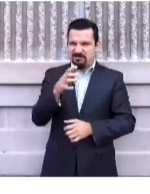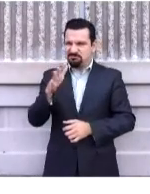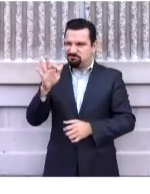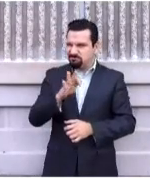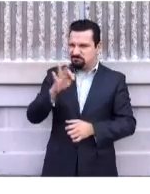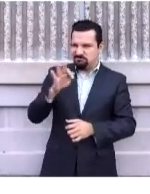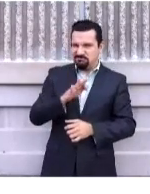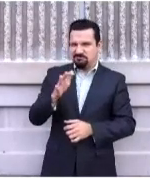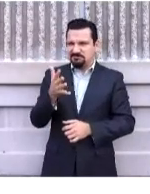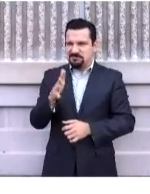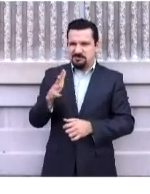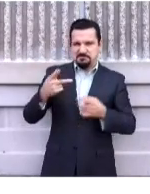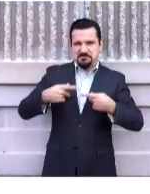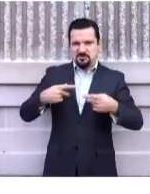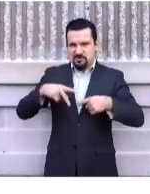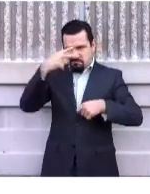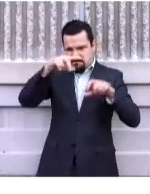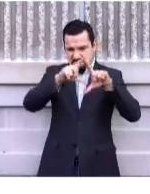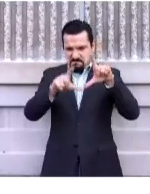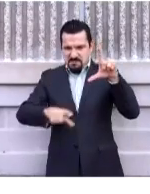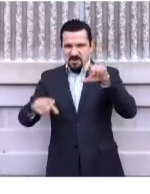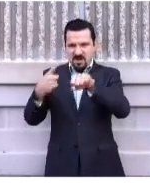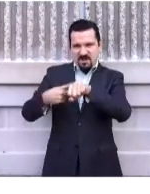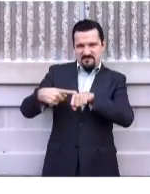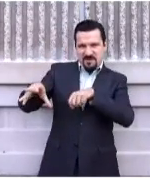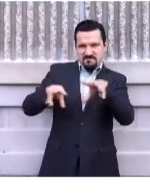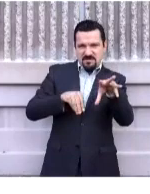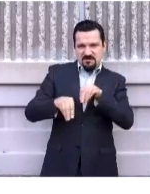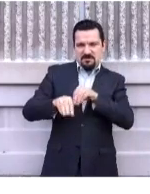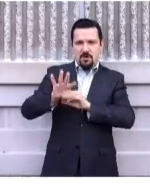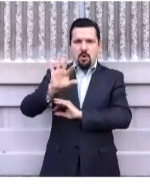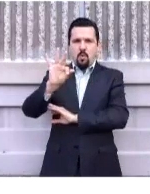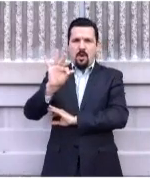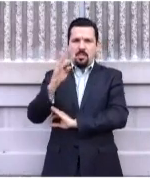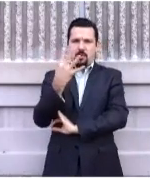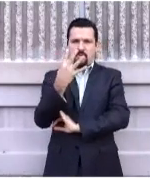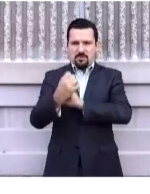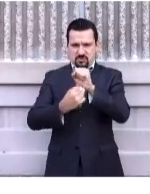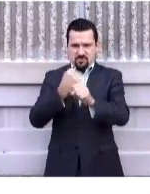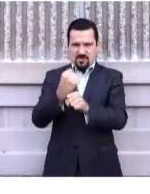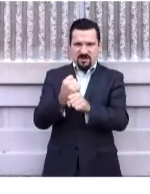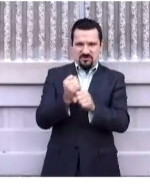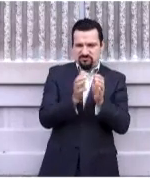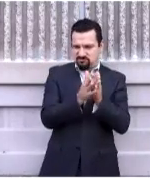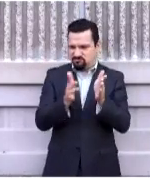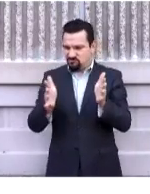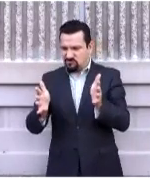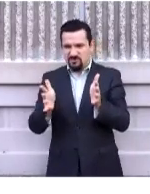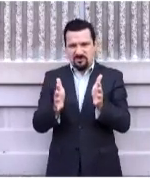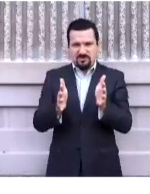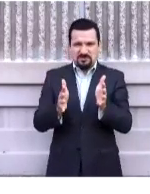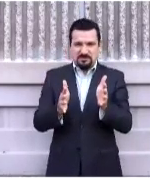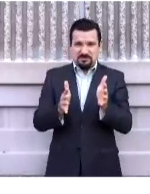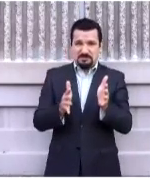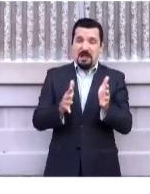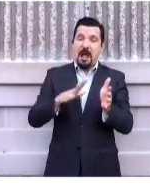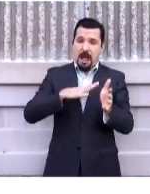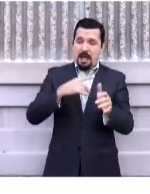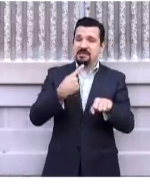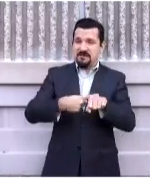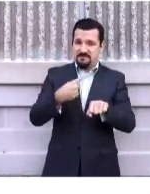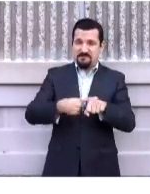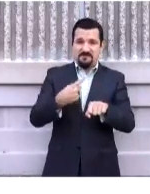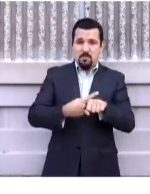en México se están enfermando es de 44 años, con un rango de 0 años, es decir, menor de un